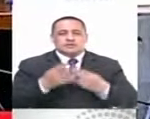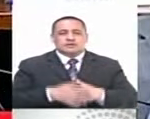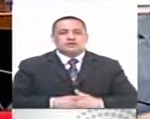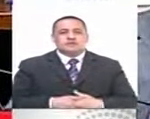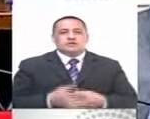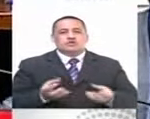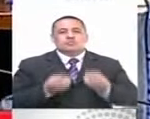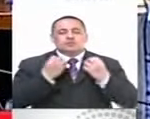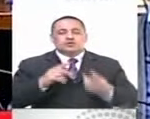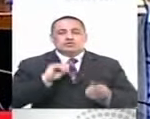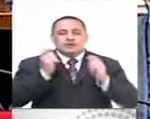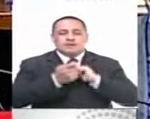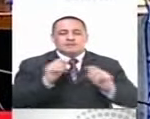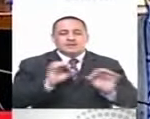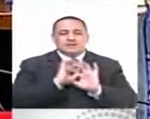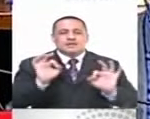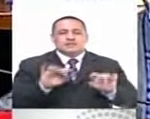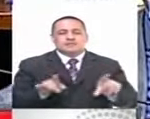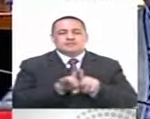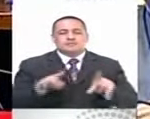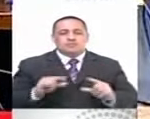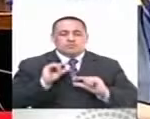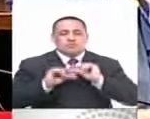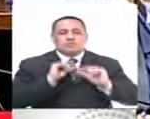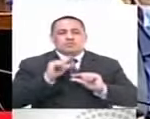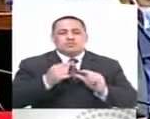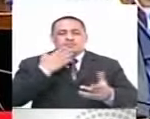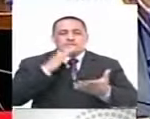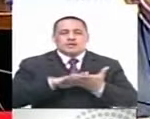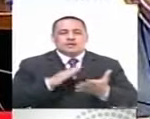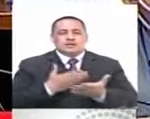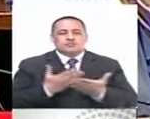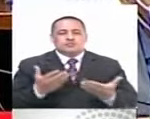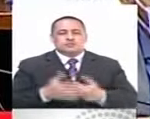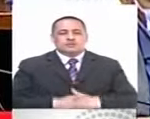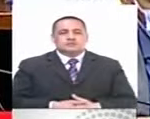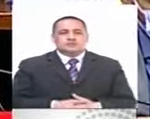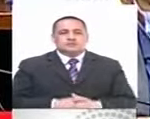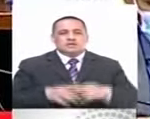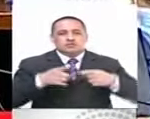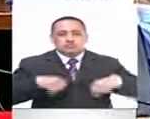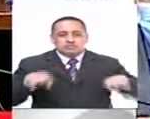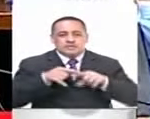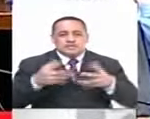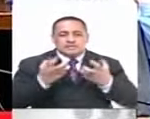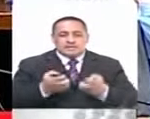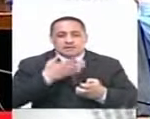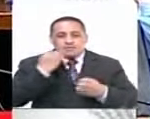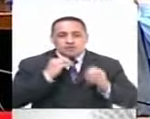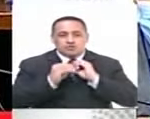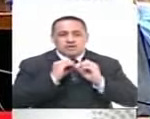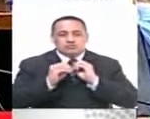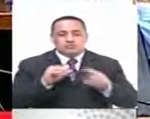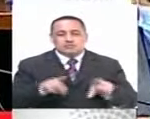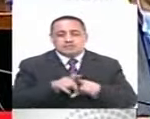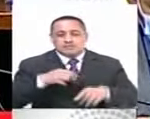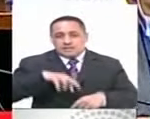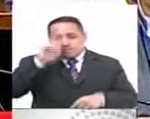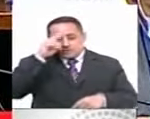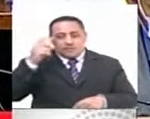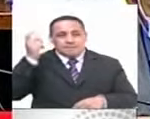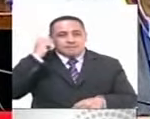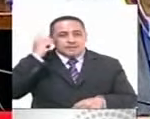no van a cambiar, al contrario, vamos a empeorar la situación. Si ustedes quieren mejorar la situación del país,